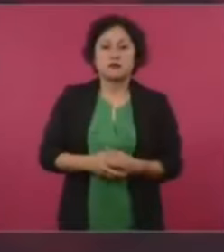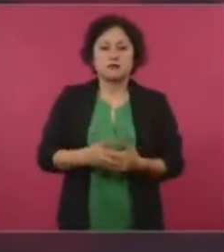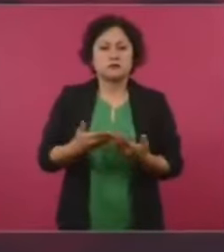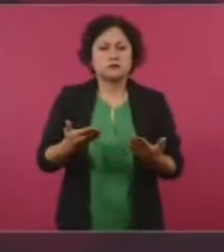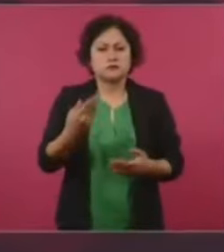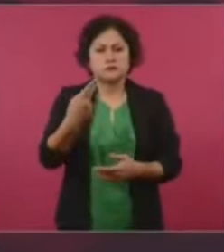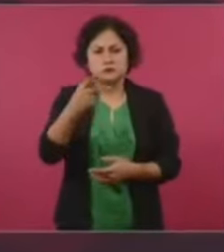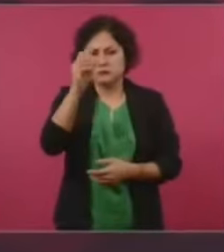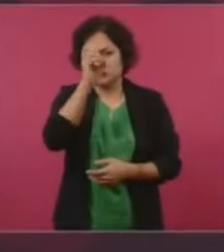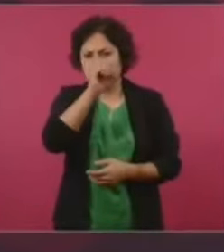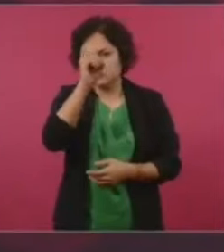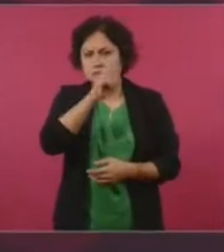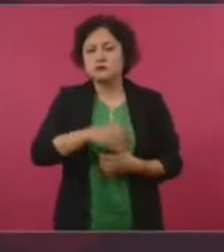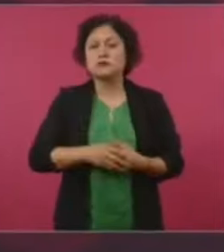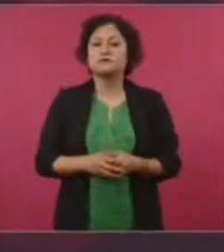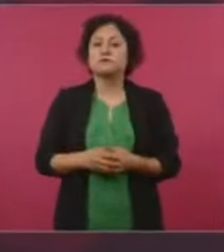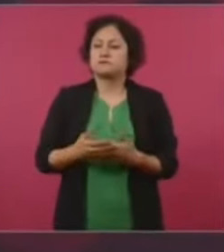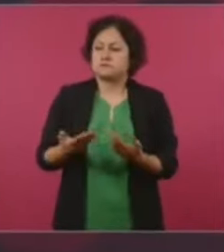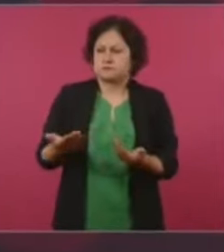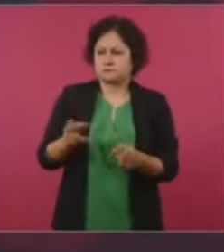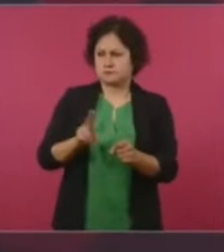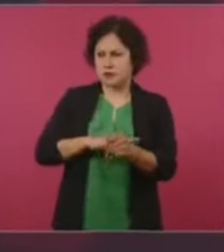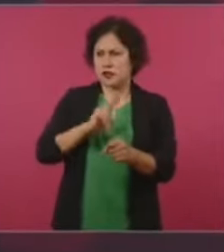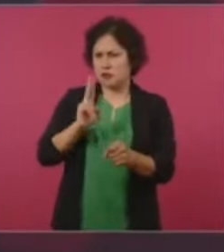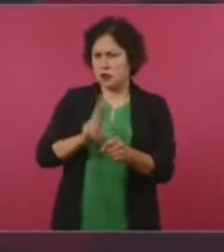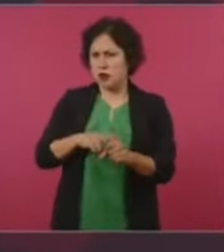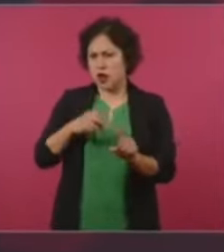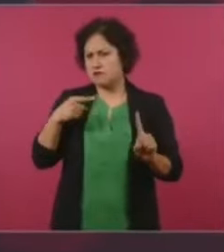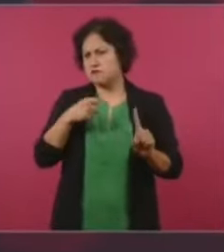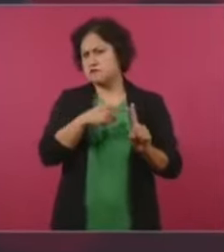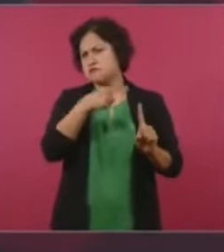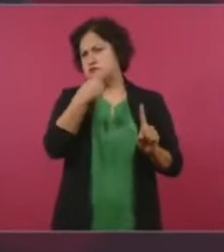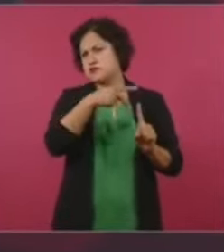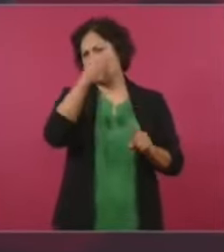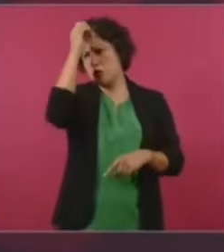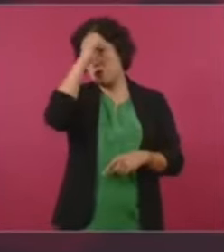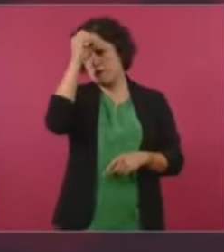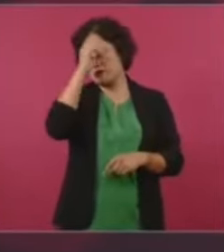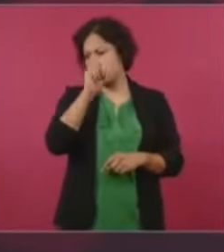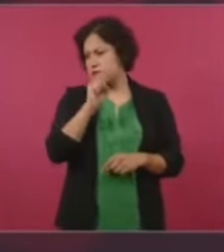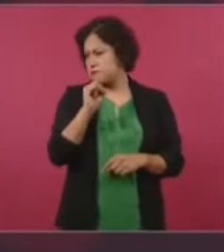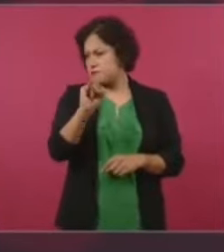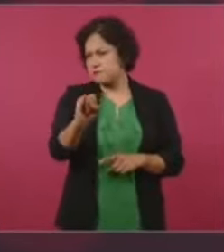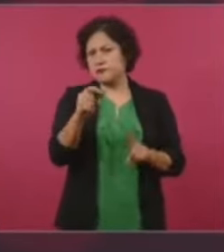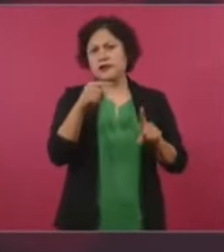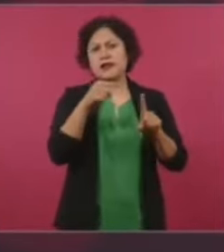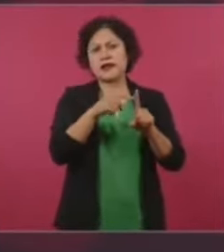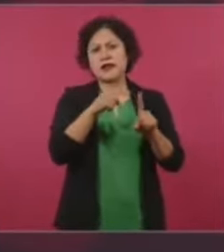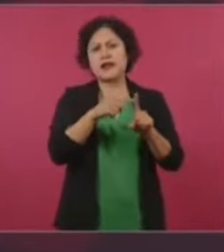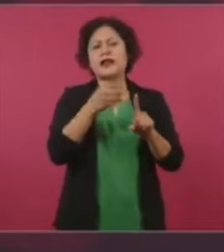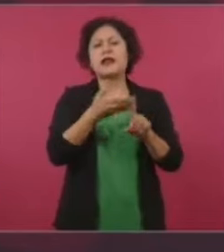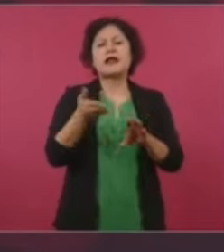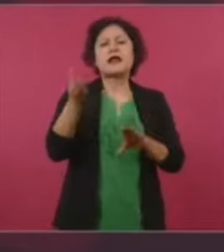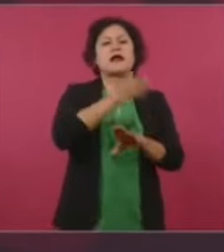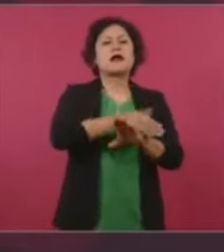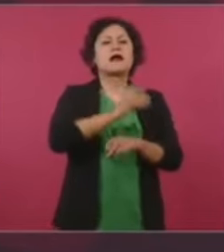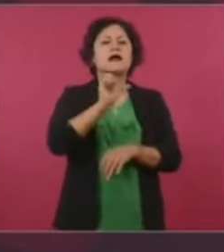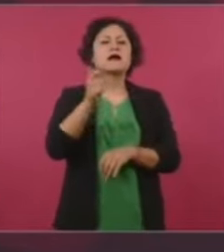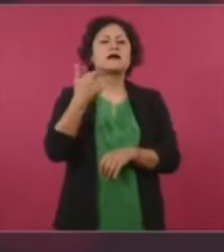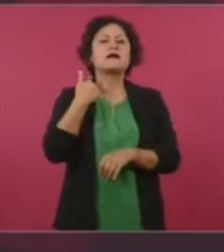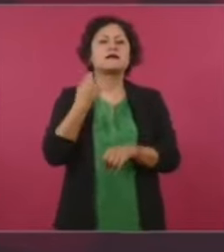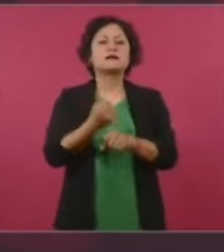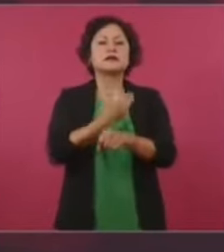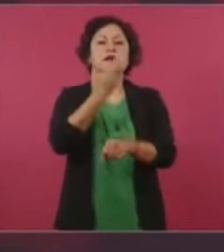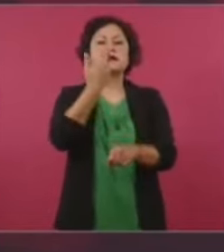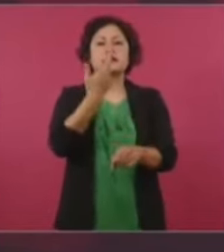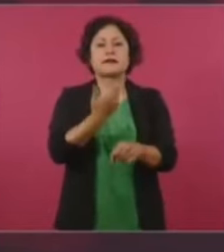Amigas y amigos de 4T, México, veremos un video del presidente López Obrador sobre las críticas a la reforma del Poder Judicial.